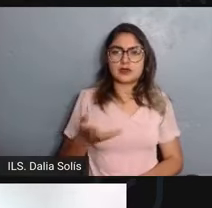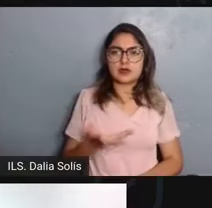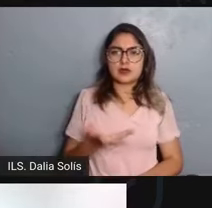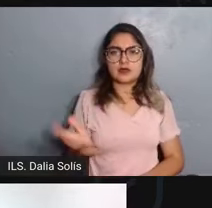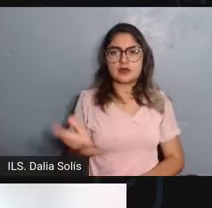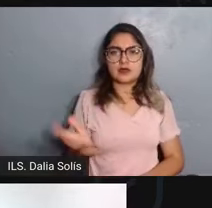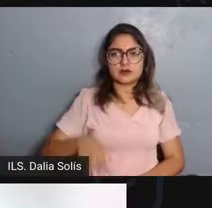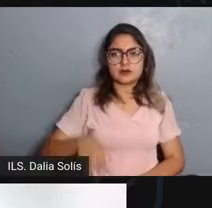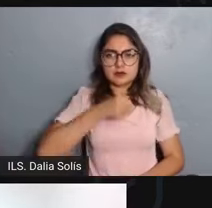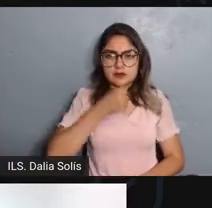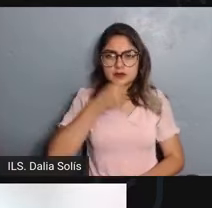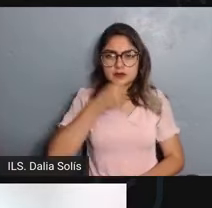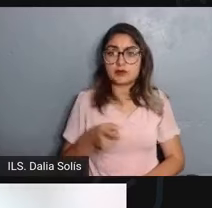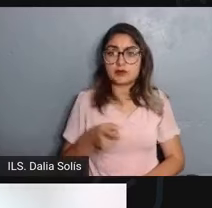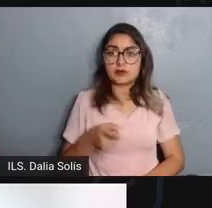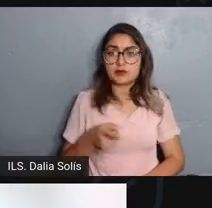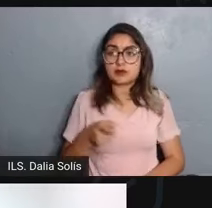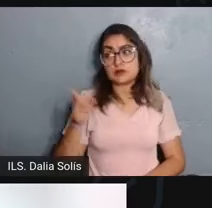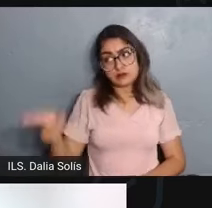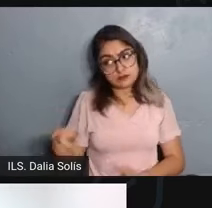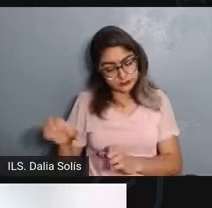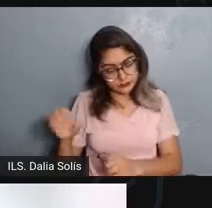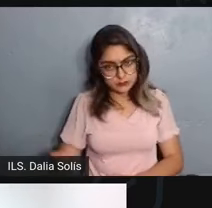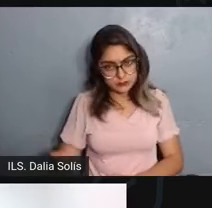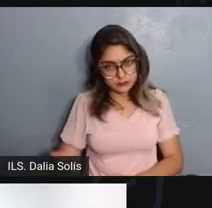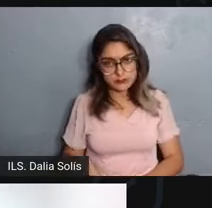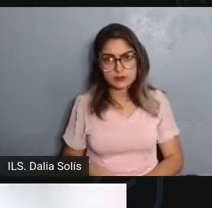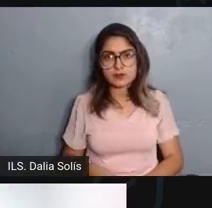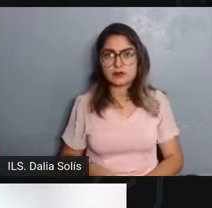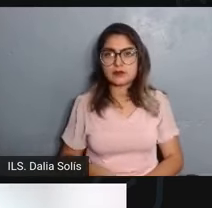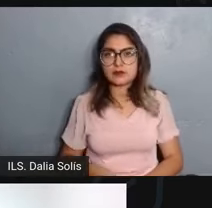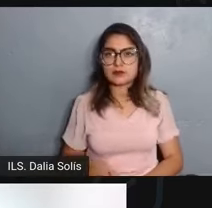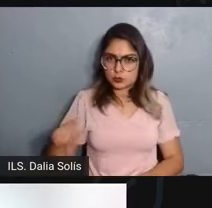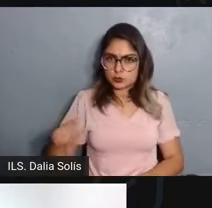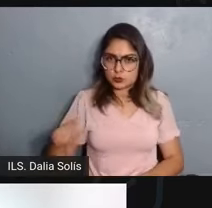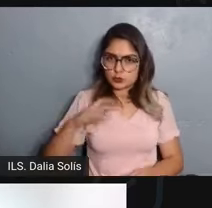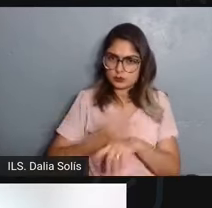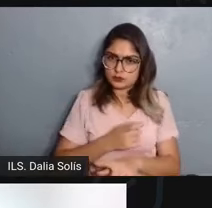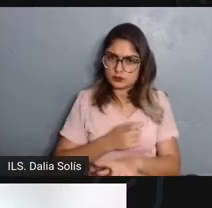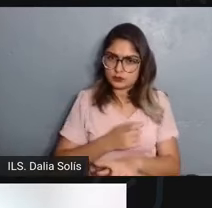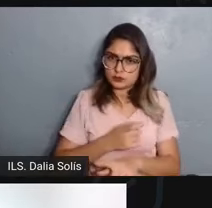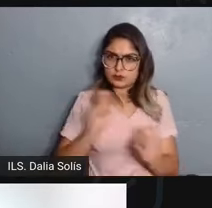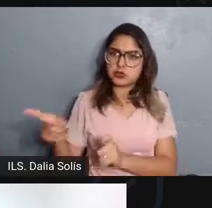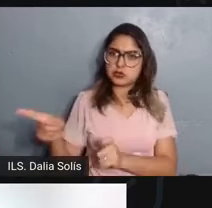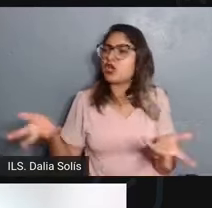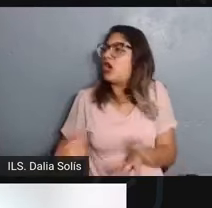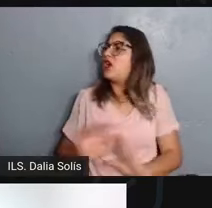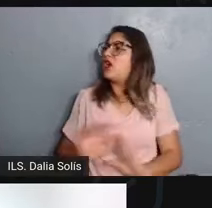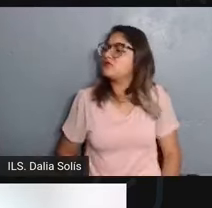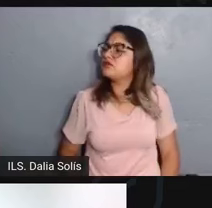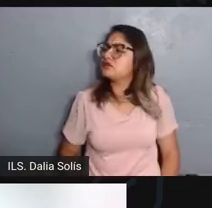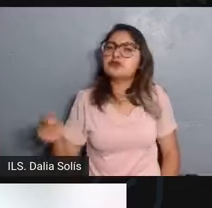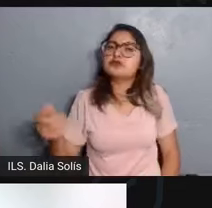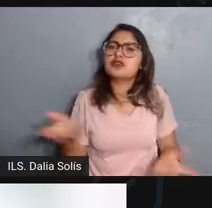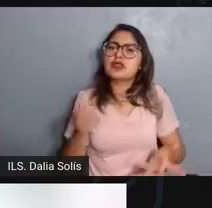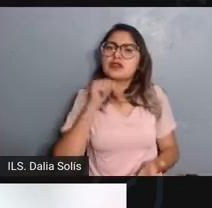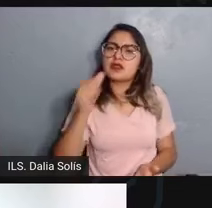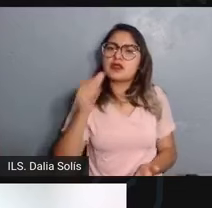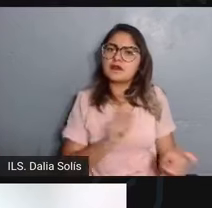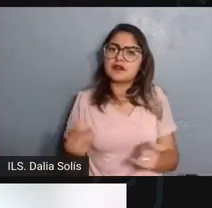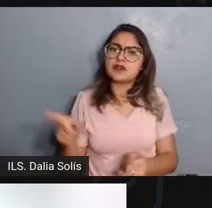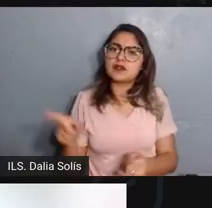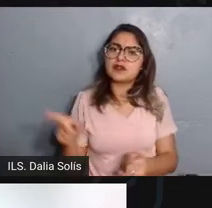haces nada. Hombre, pues tienes todo el tiempo del mundo. Bueno, ¿y quién les dice qué quiere? Si lo hacen con gusto,